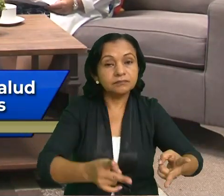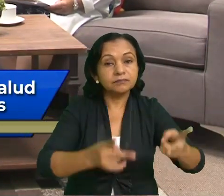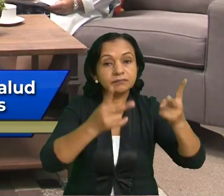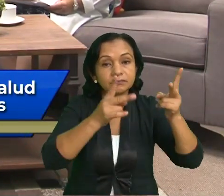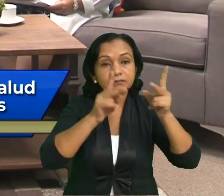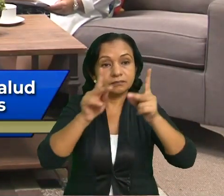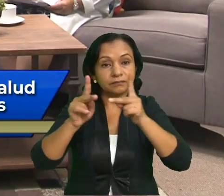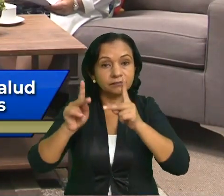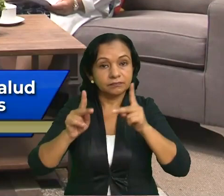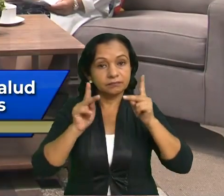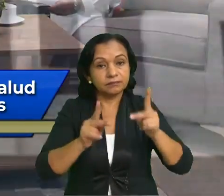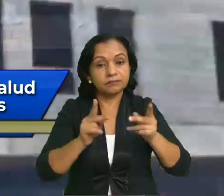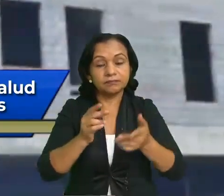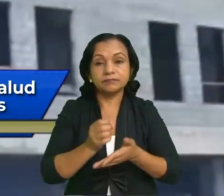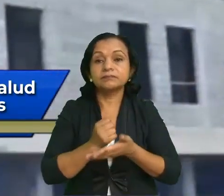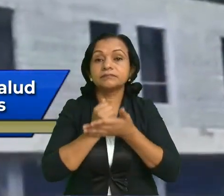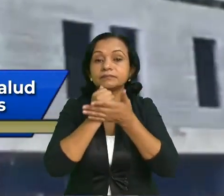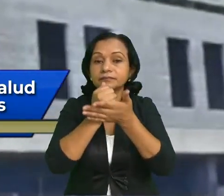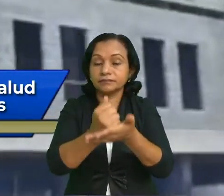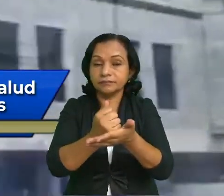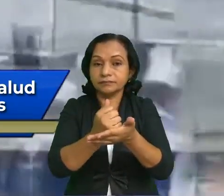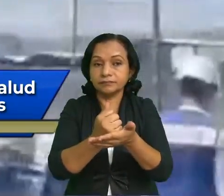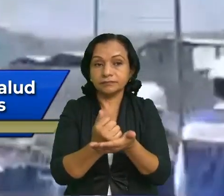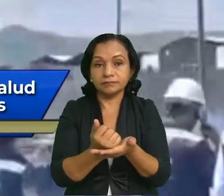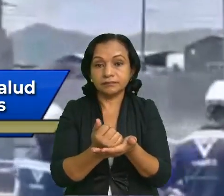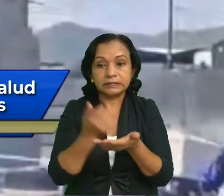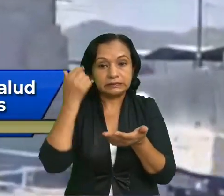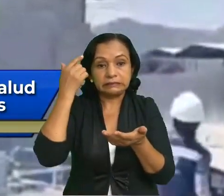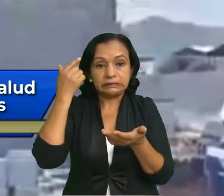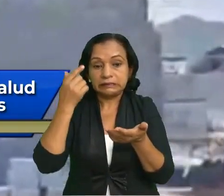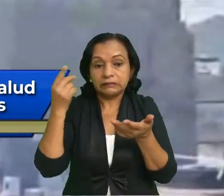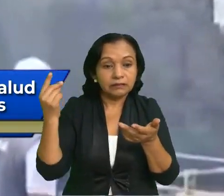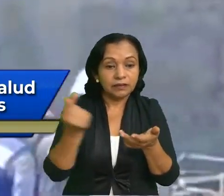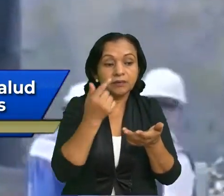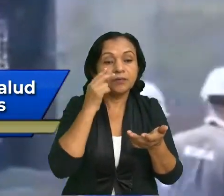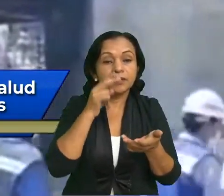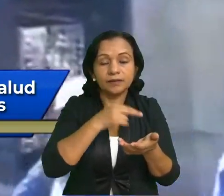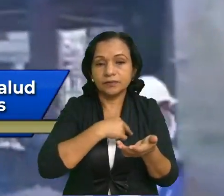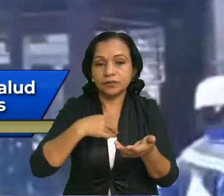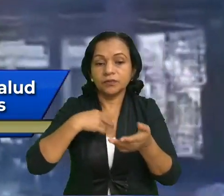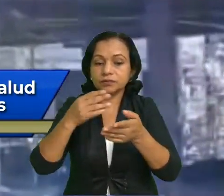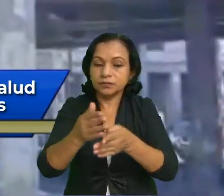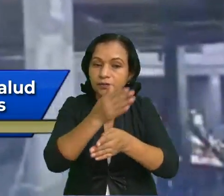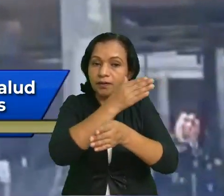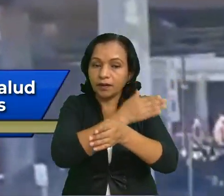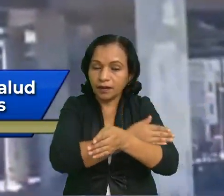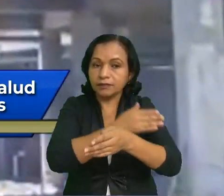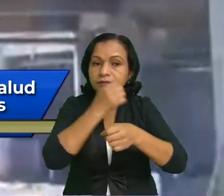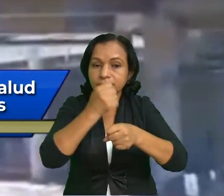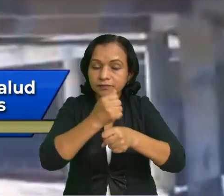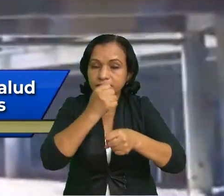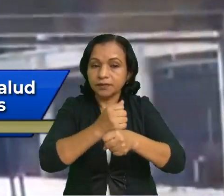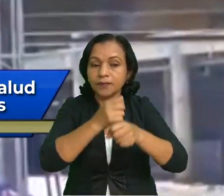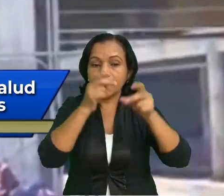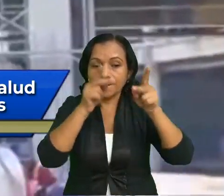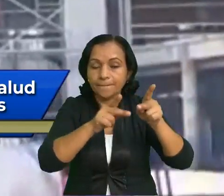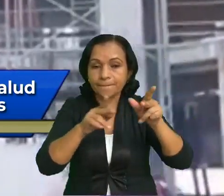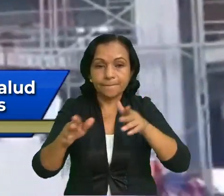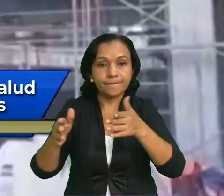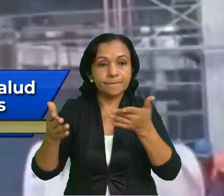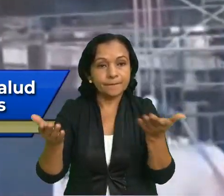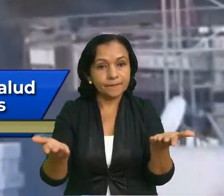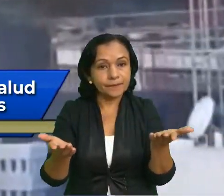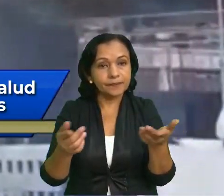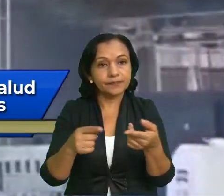puedas dar y que permite no partir a la improvisación en torno a las respuestas que se brindan porque definitiva en el día hay menos improvisación